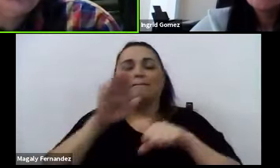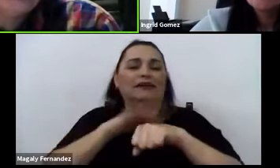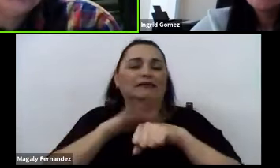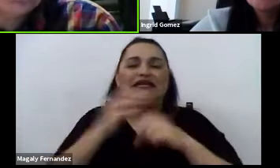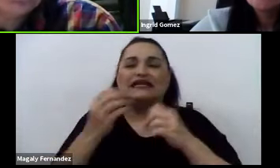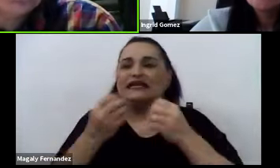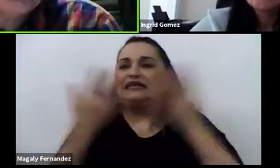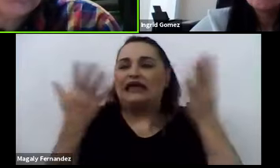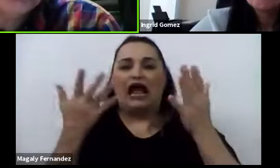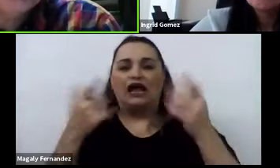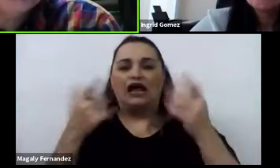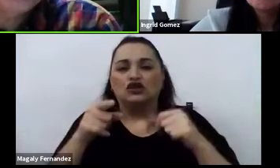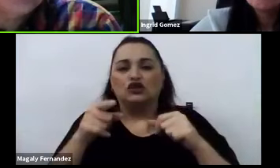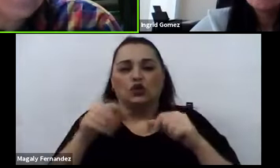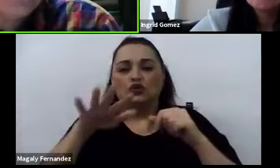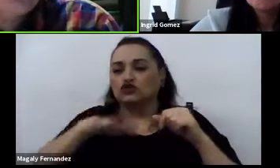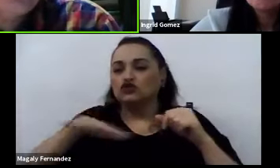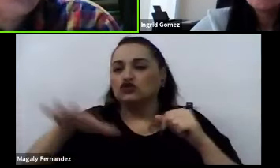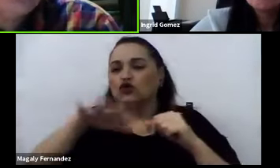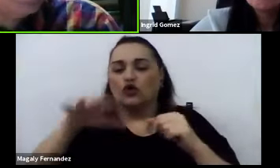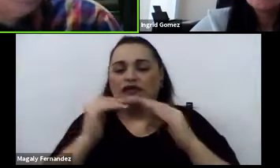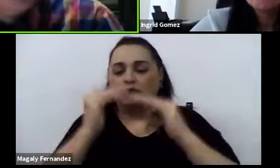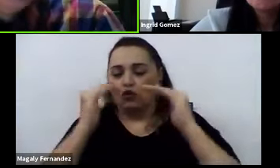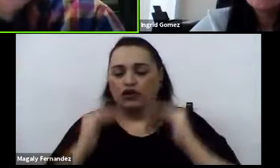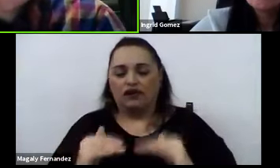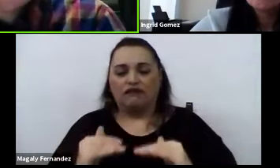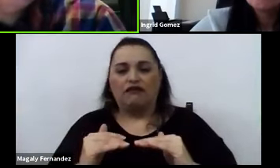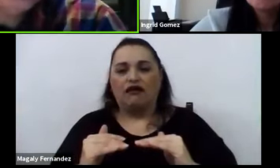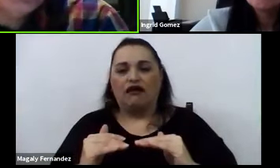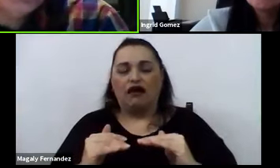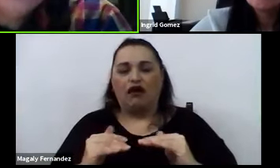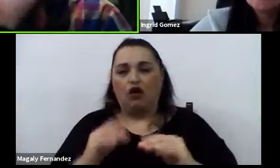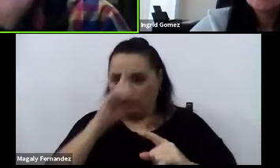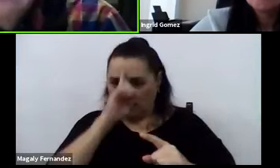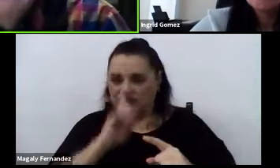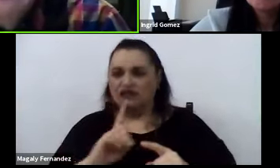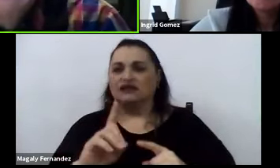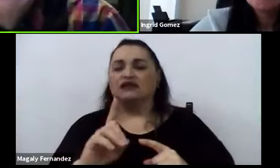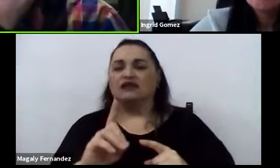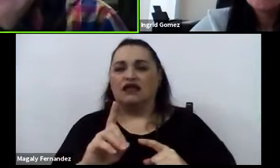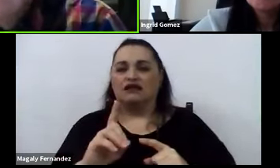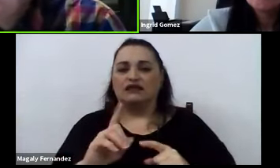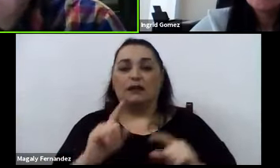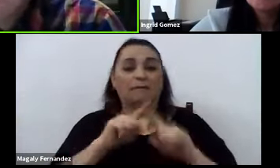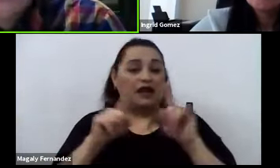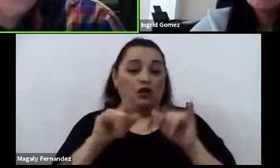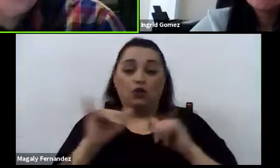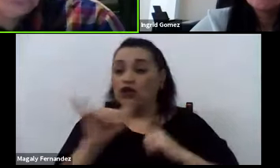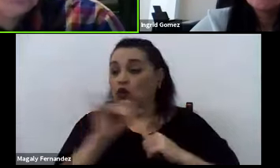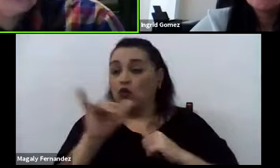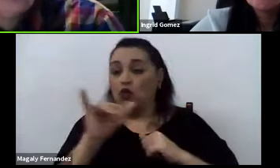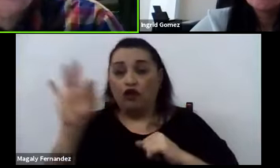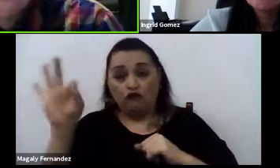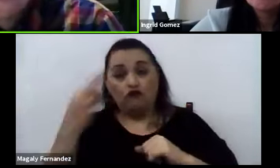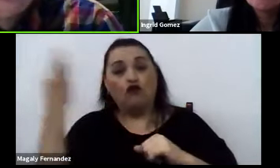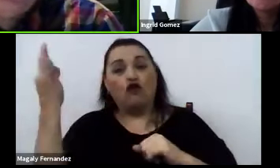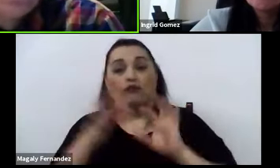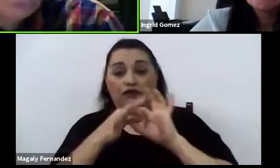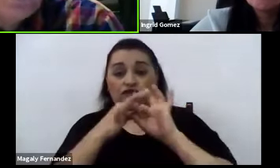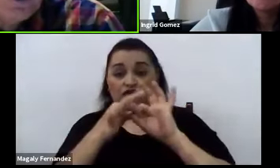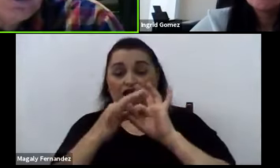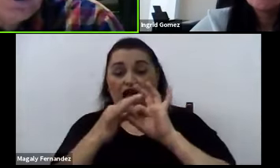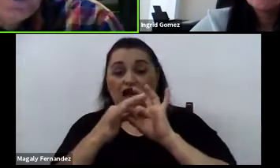que haya personas viviendo por debajo de niveles dignos de vida, pero de igual manera y muy relacionado